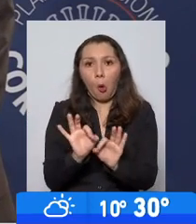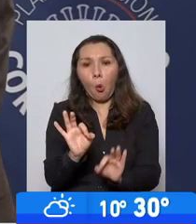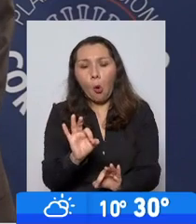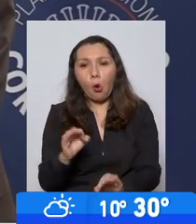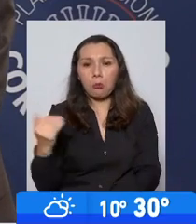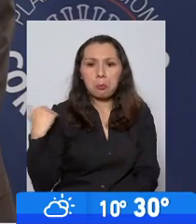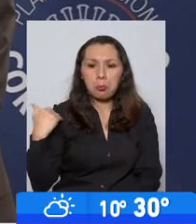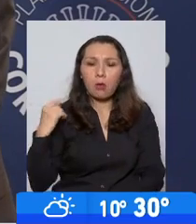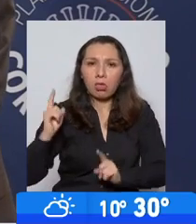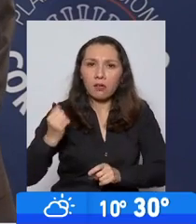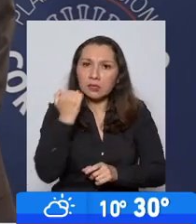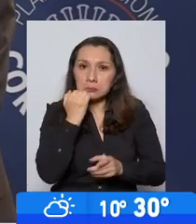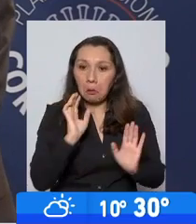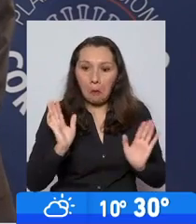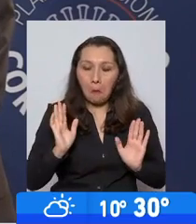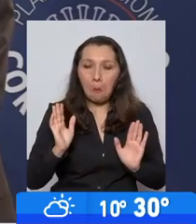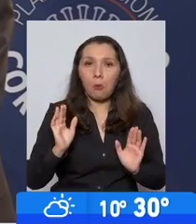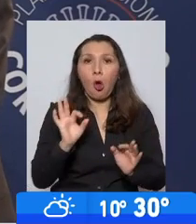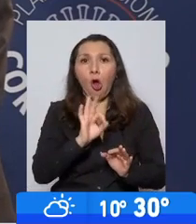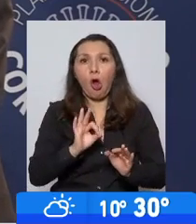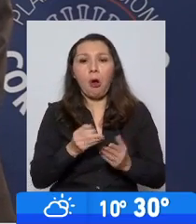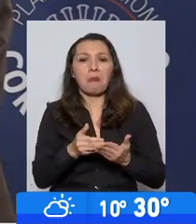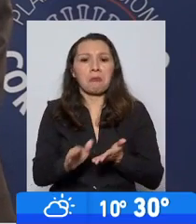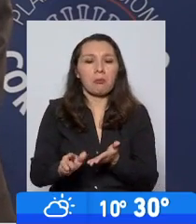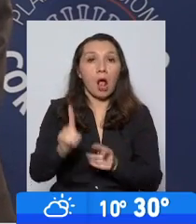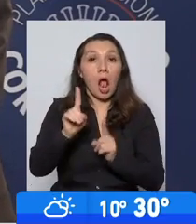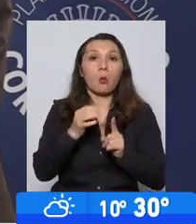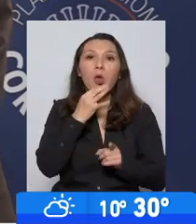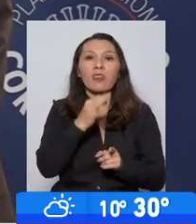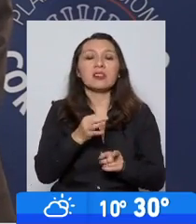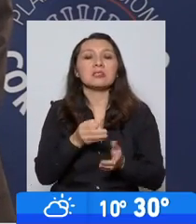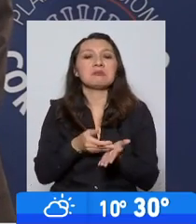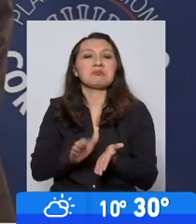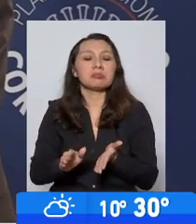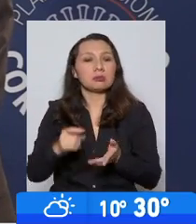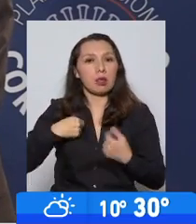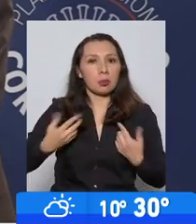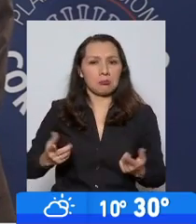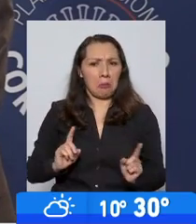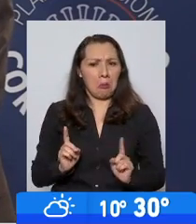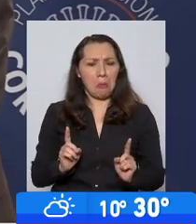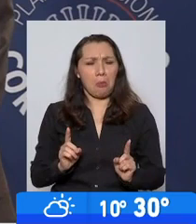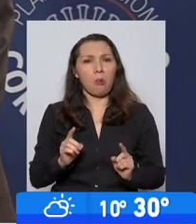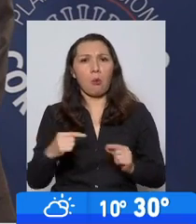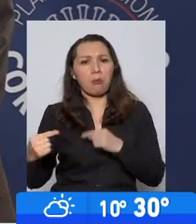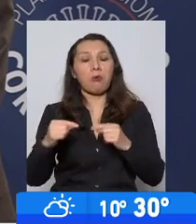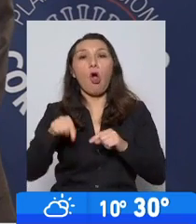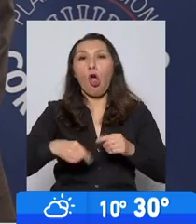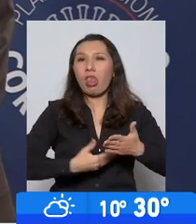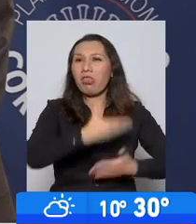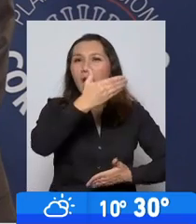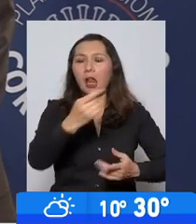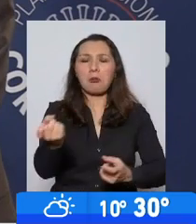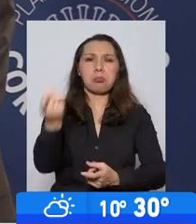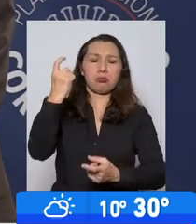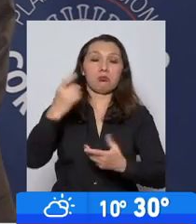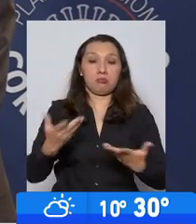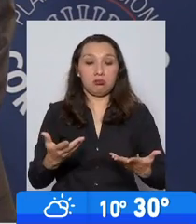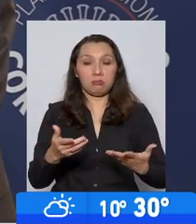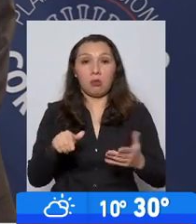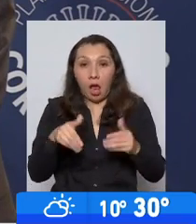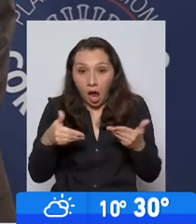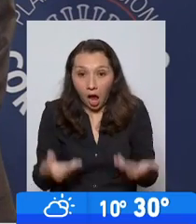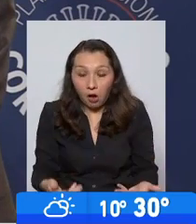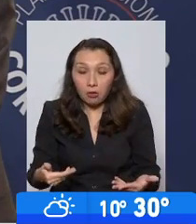a la corrección o quitada de piso, como dice alguien, ¿no es cierto?, en un titular de un diario hoy día. Hasta